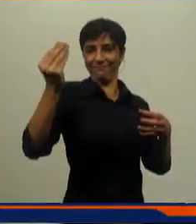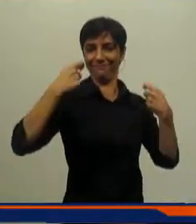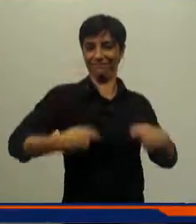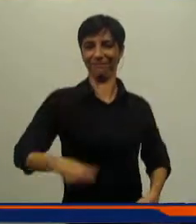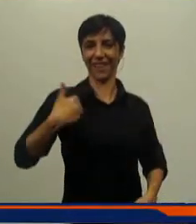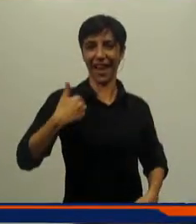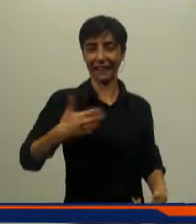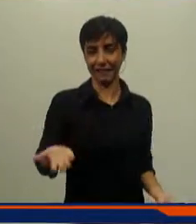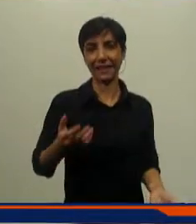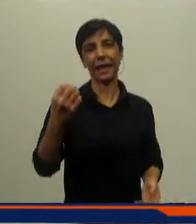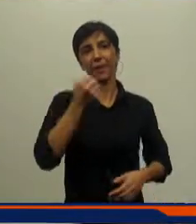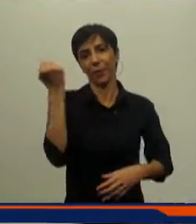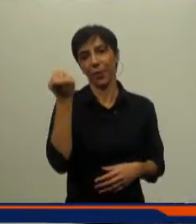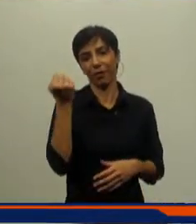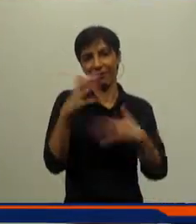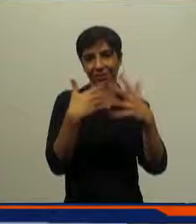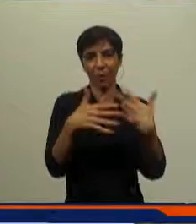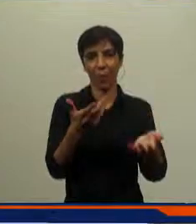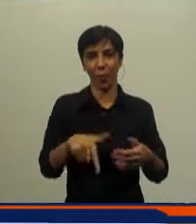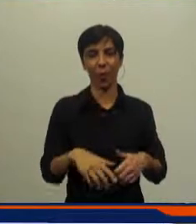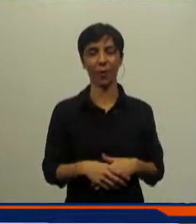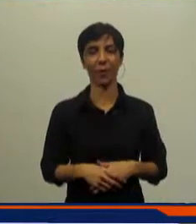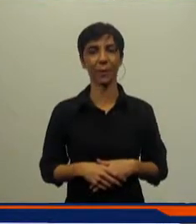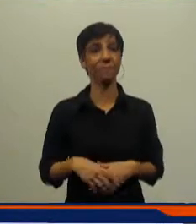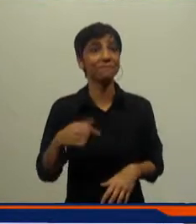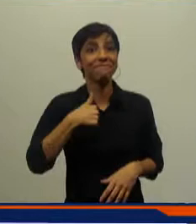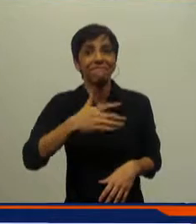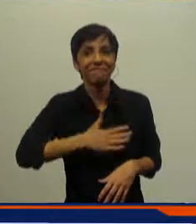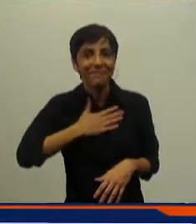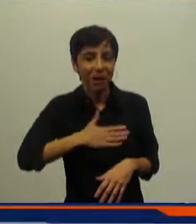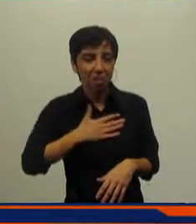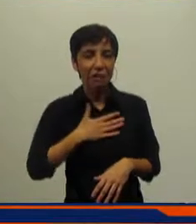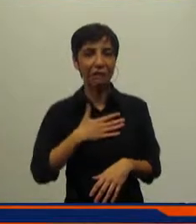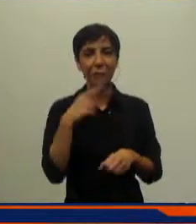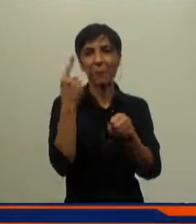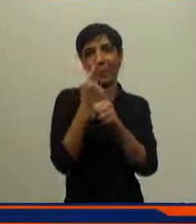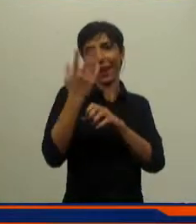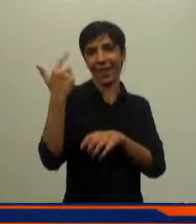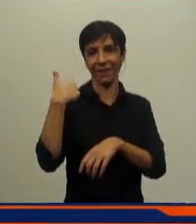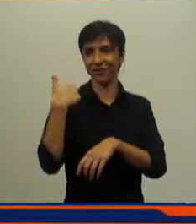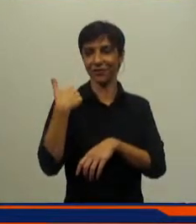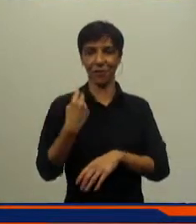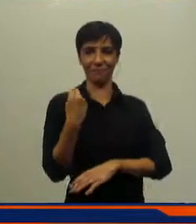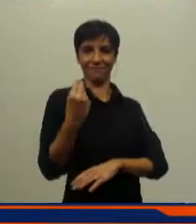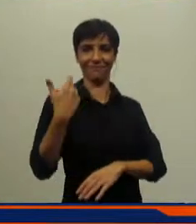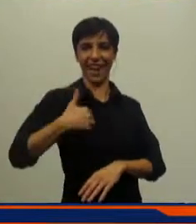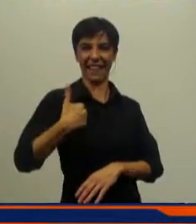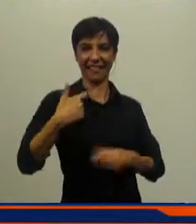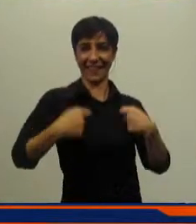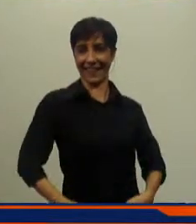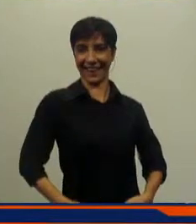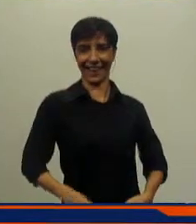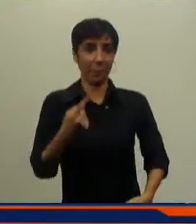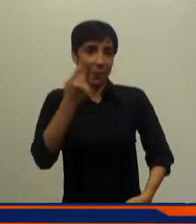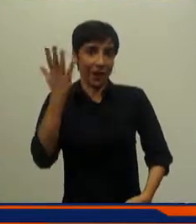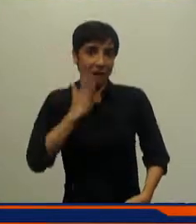Playa en esta oportunidad. Estoy muy contento, la verdad es la primera vez que voy a representar al país en algo. Y nada,